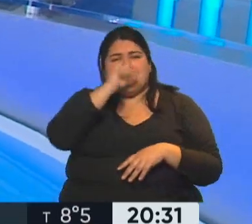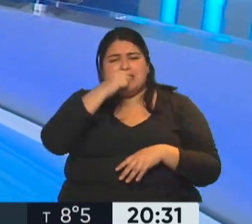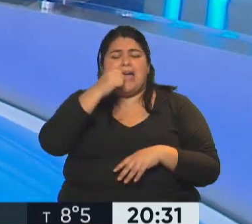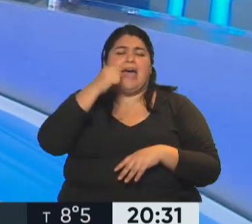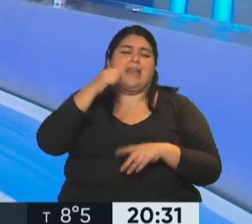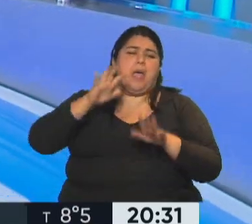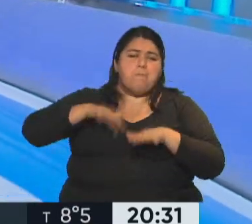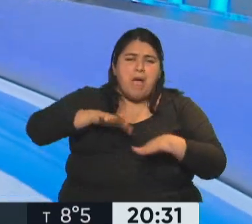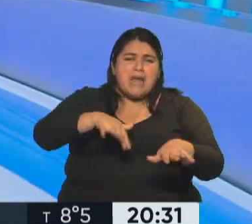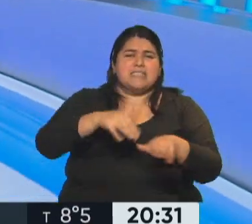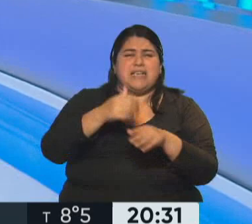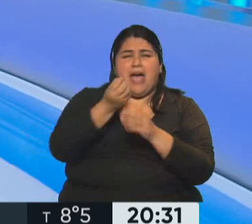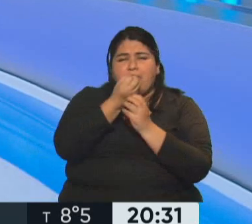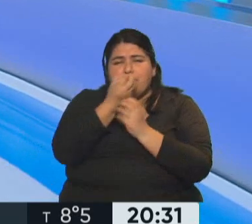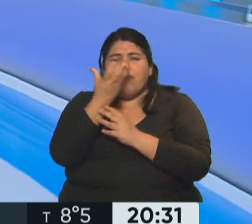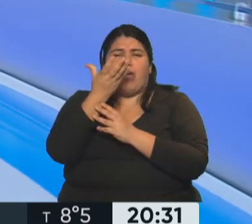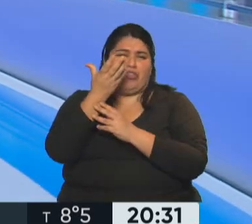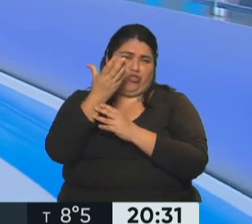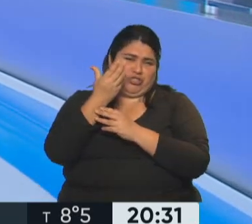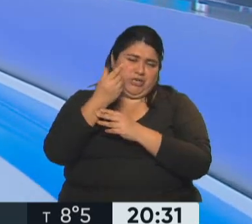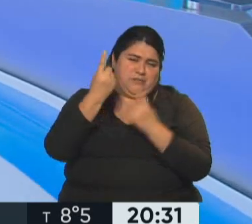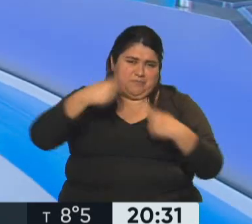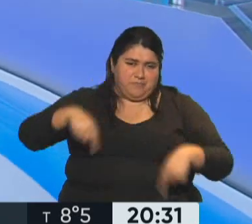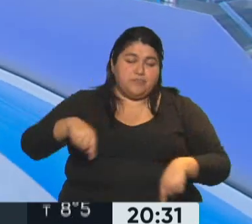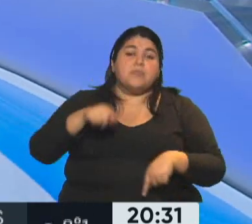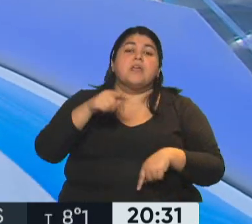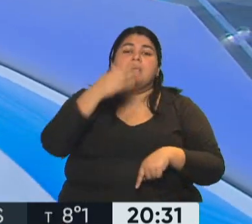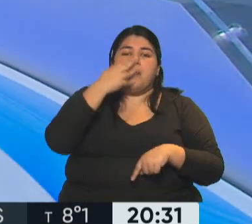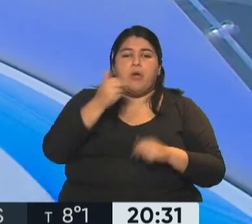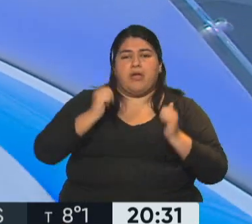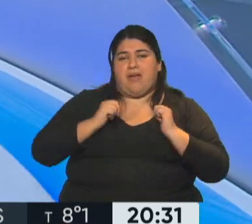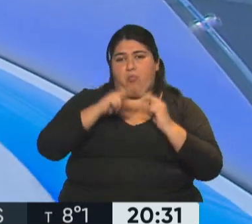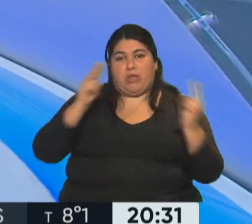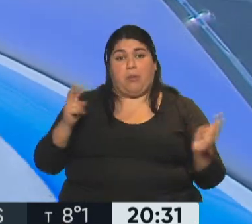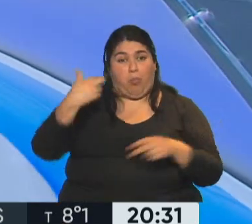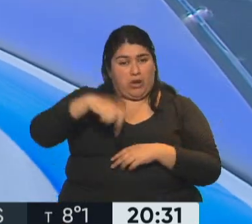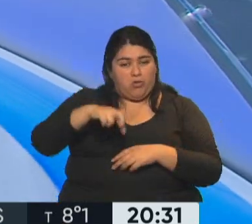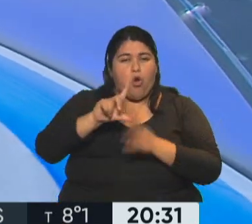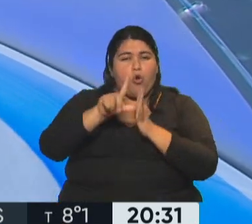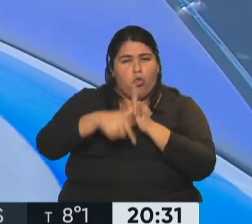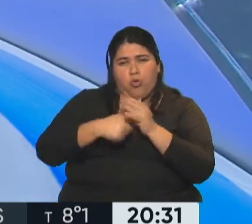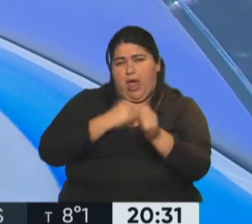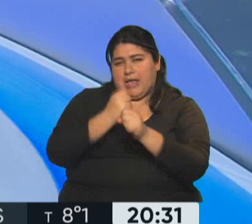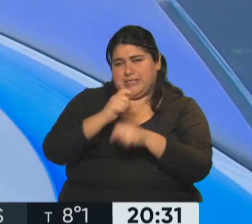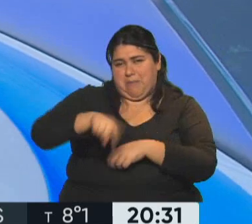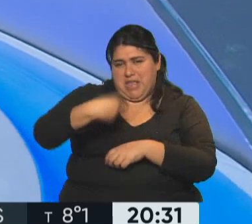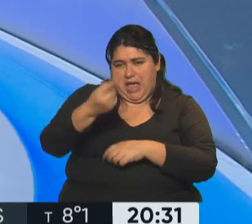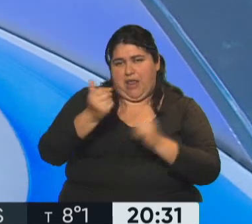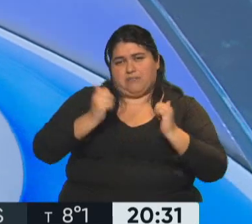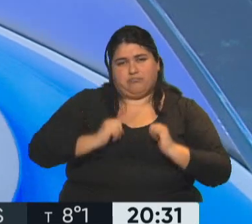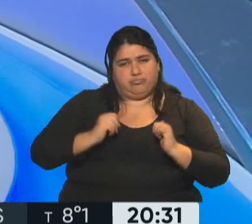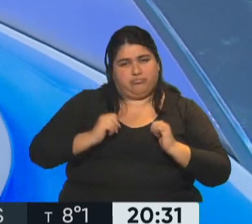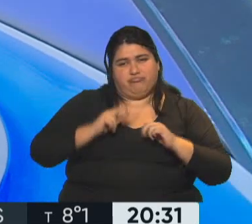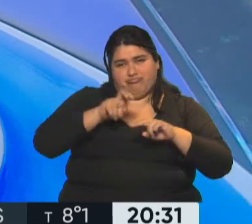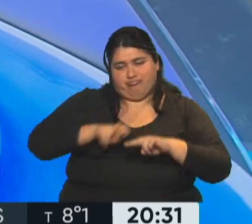antorchas que va a comenzar dentro de poco más de media hora. Y una vigilia en el Puente Pueyrredón que va a durar, por supuesto, hasta mañana. Pasaron 20 años